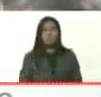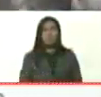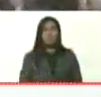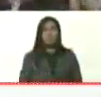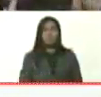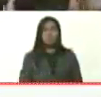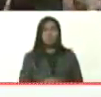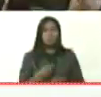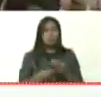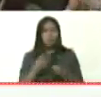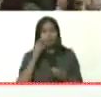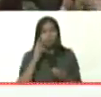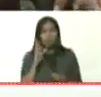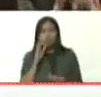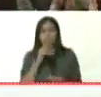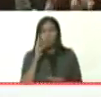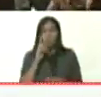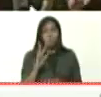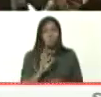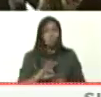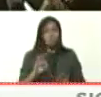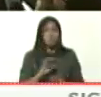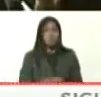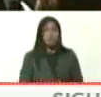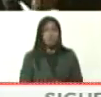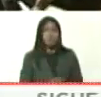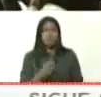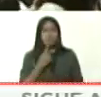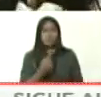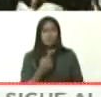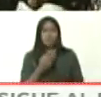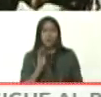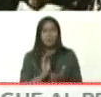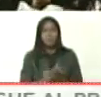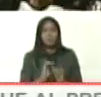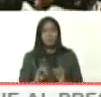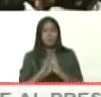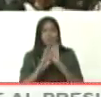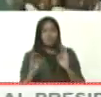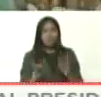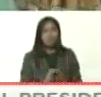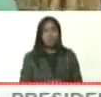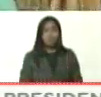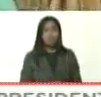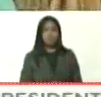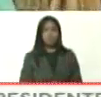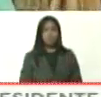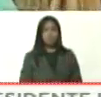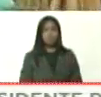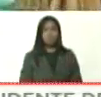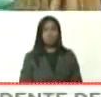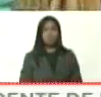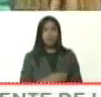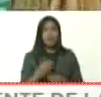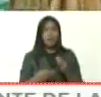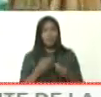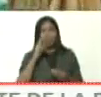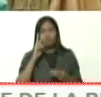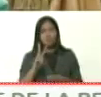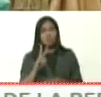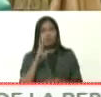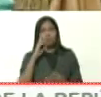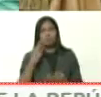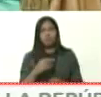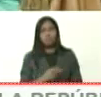Hagamos visible lo invisible, diría un amigo mío. Hagamos visible lo invisible. Y para